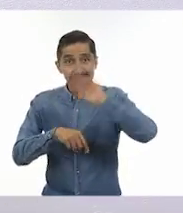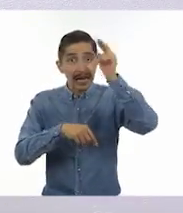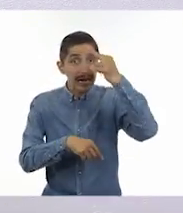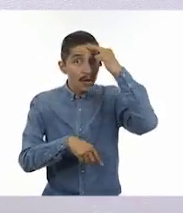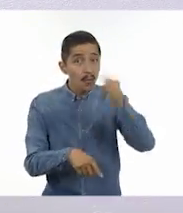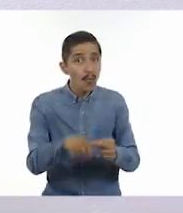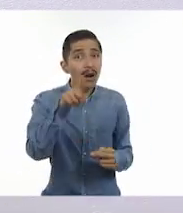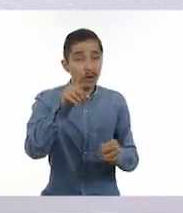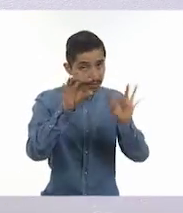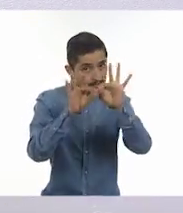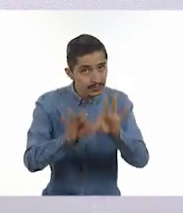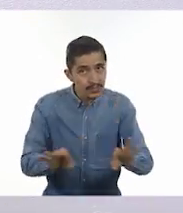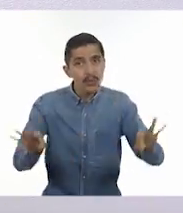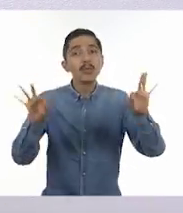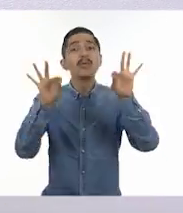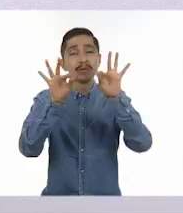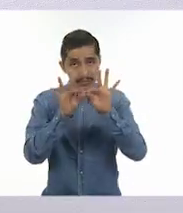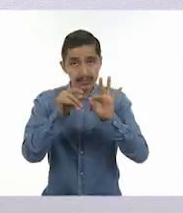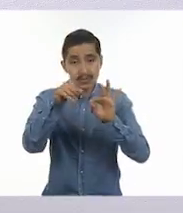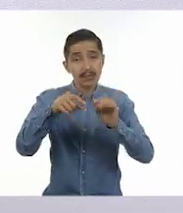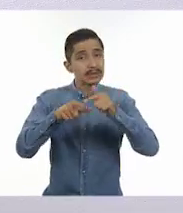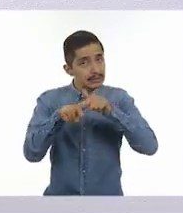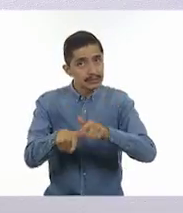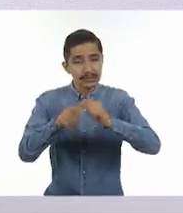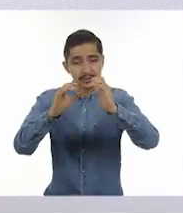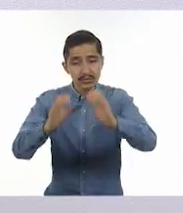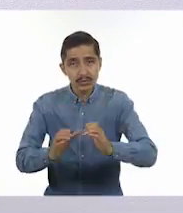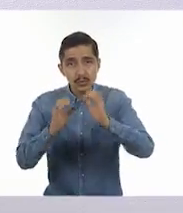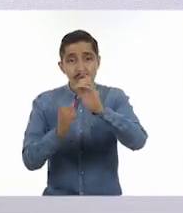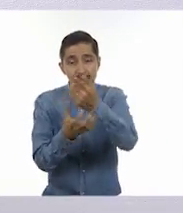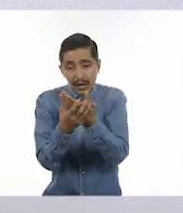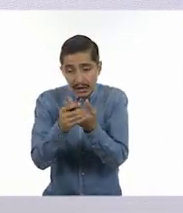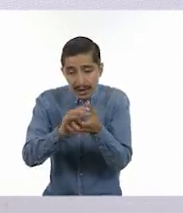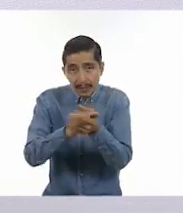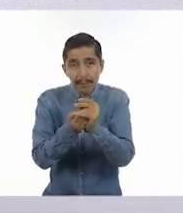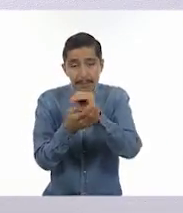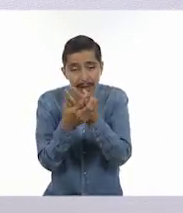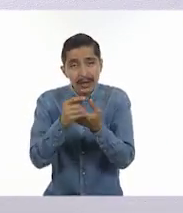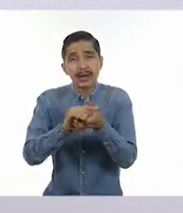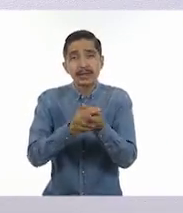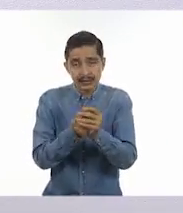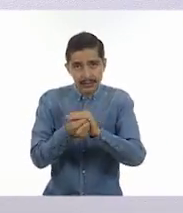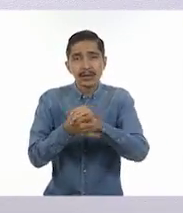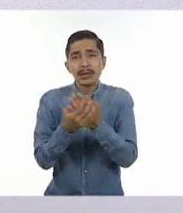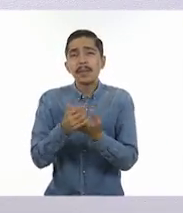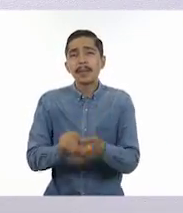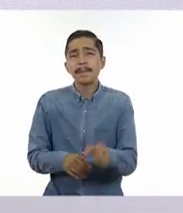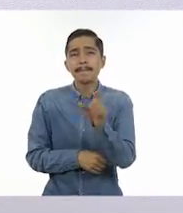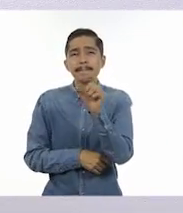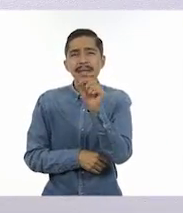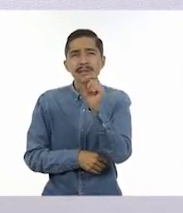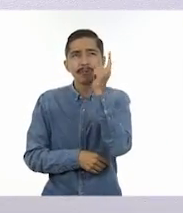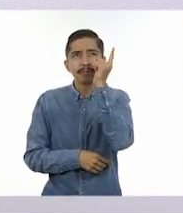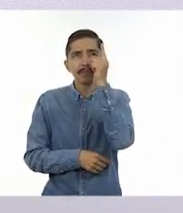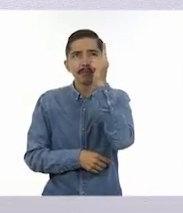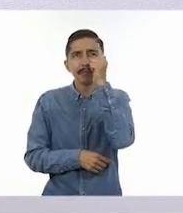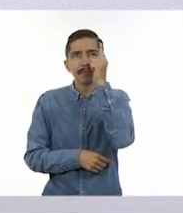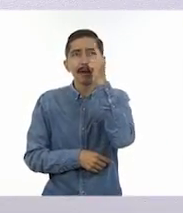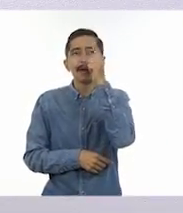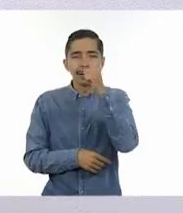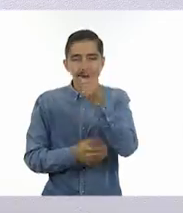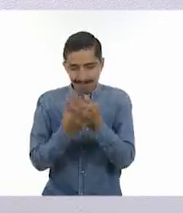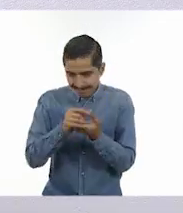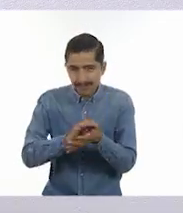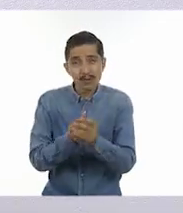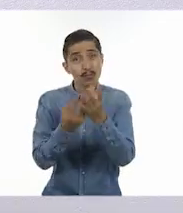Recuerden que es importante seguir cuidándonos, lavándonos las manos por lo menos durante 20 segundos,